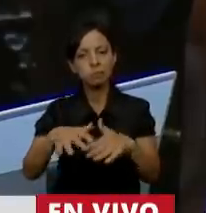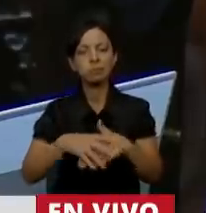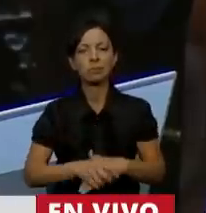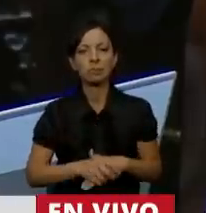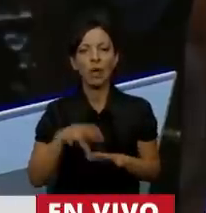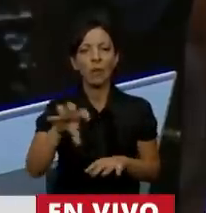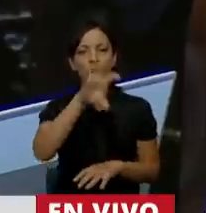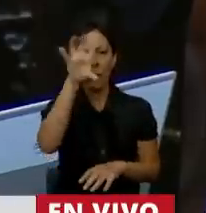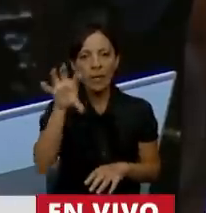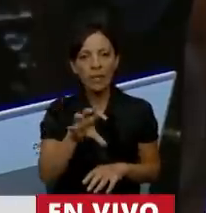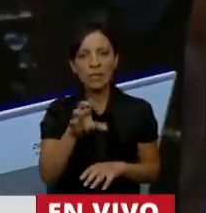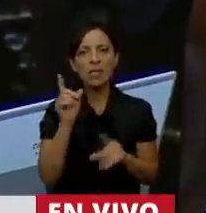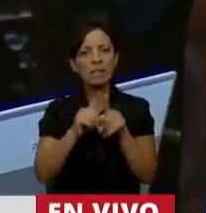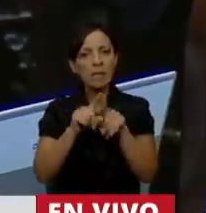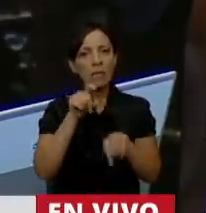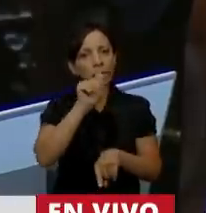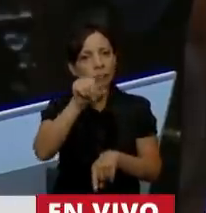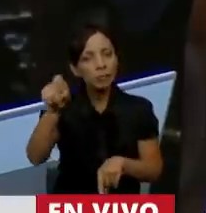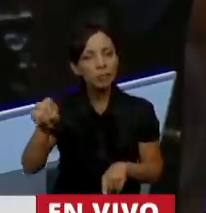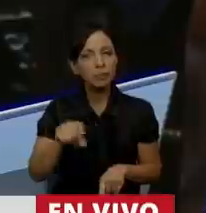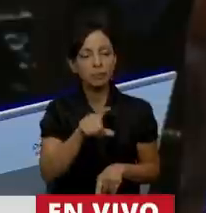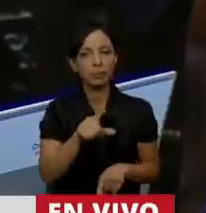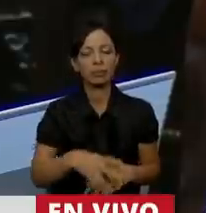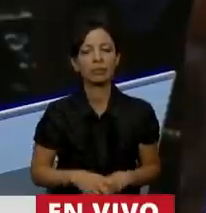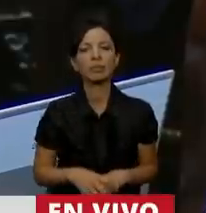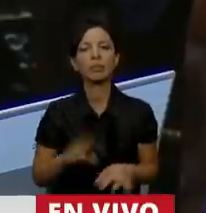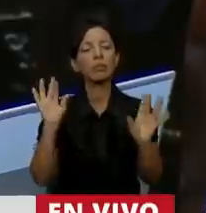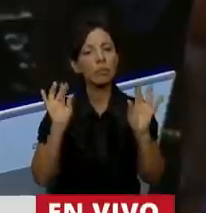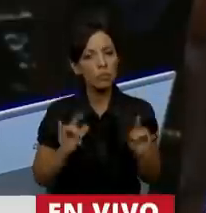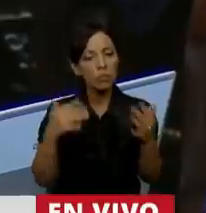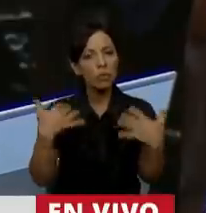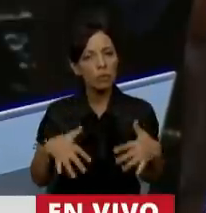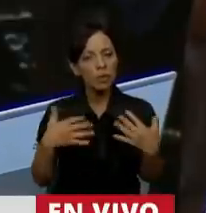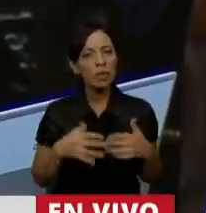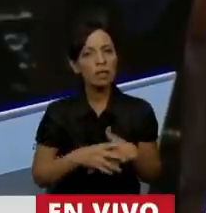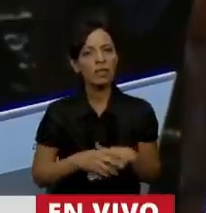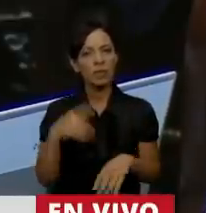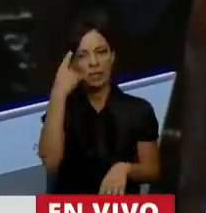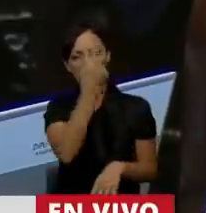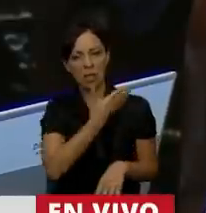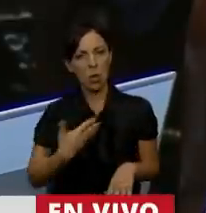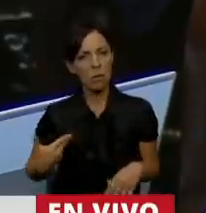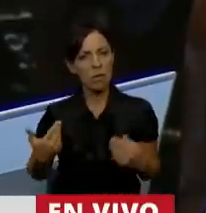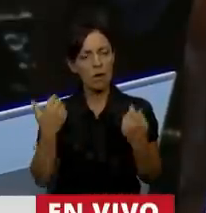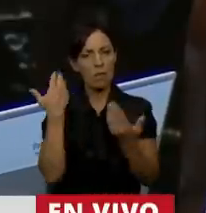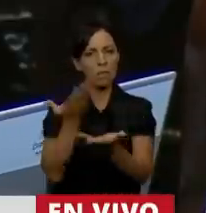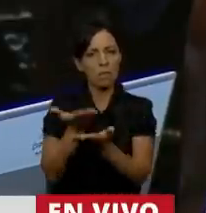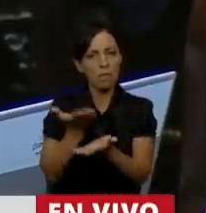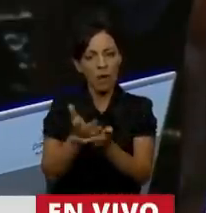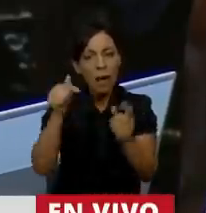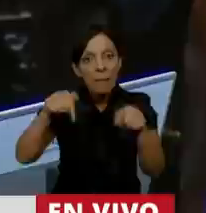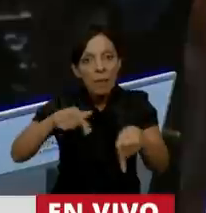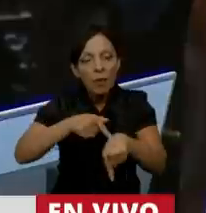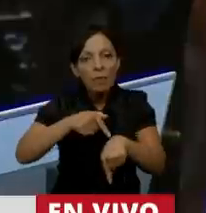sus provincias, en donde ustedes están. Es muy difícil el planteo que hace este gobierno de plantear en